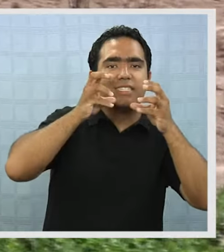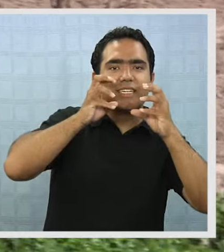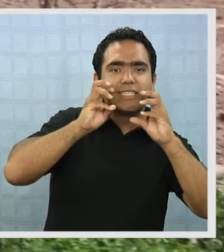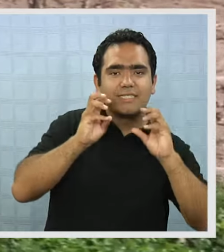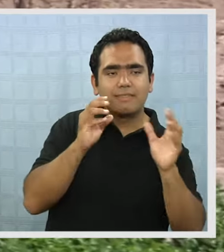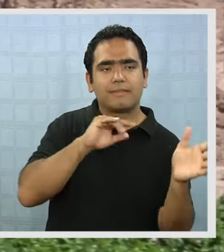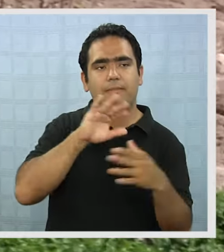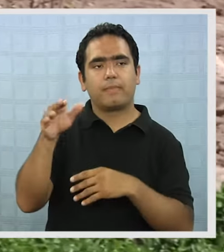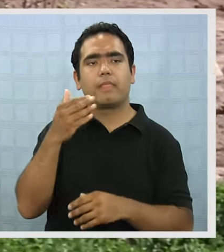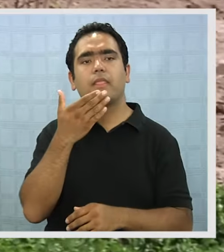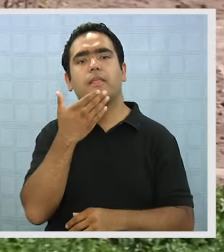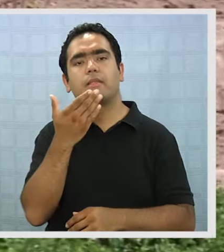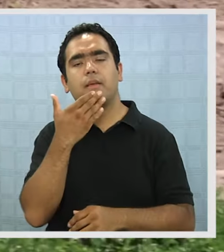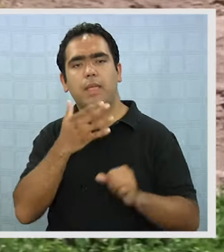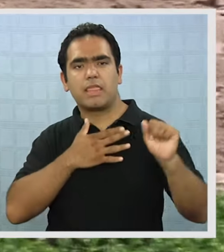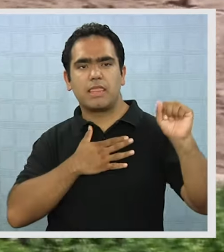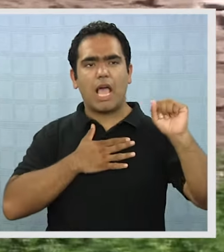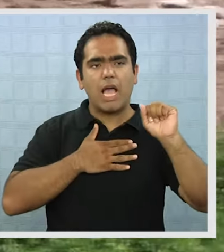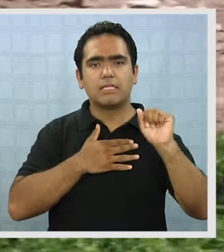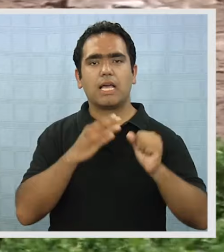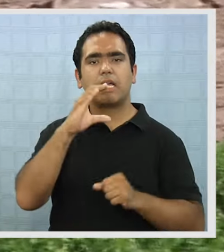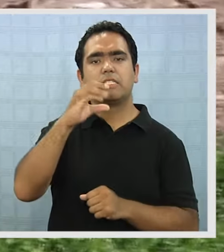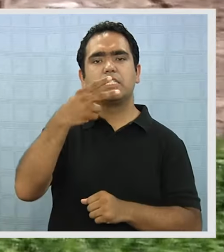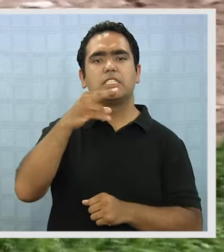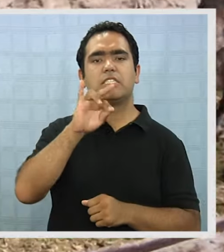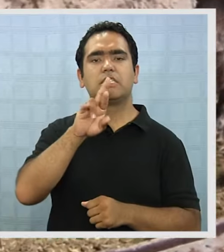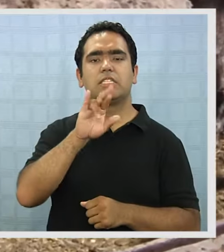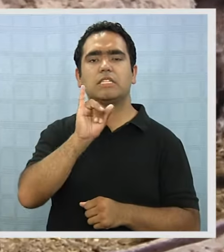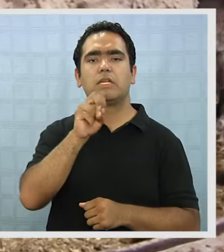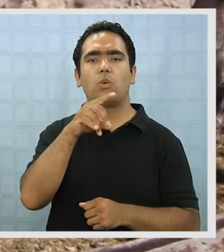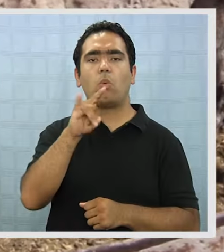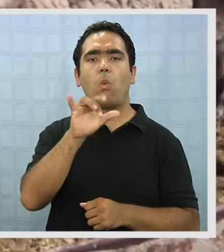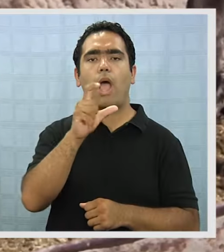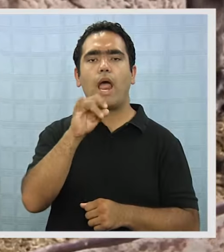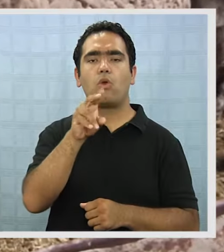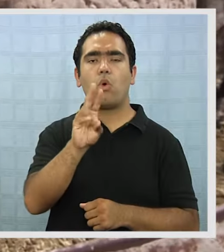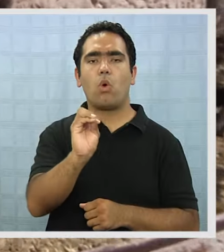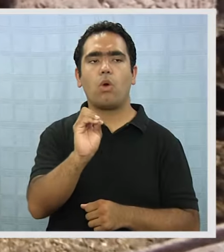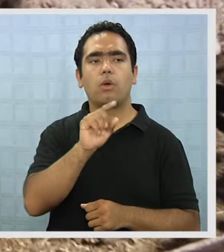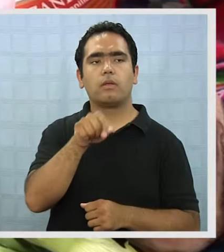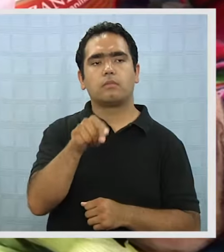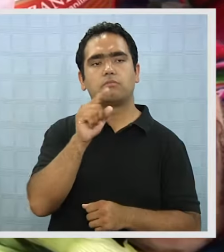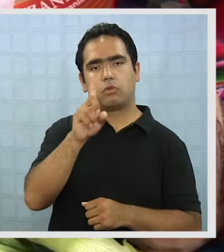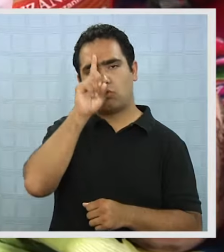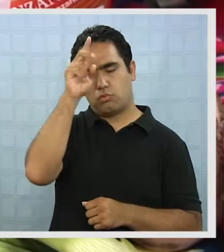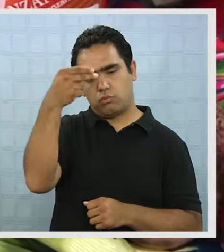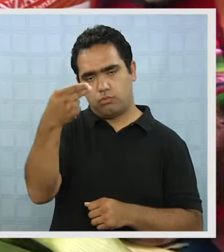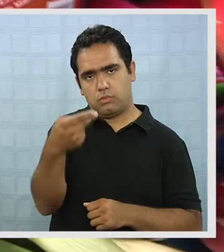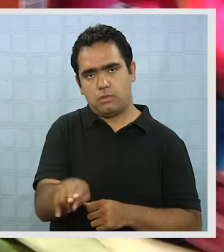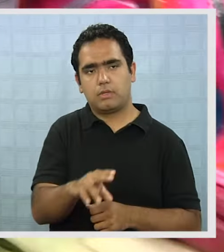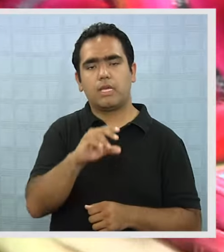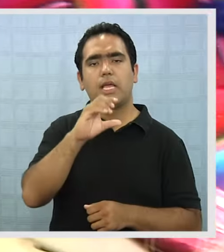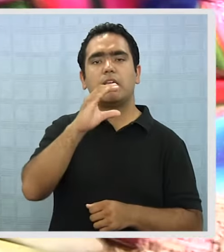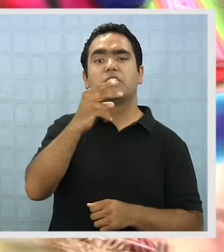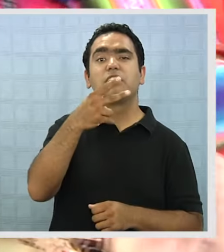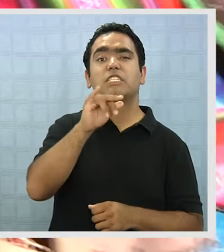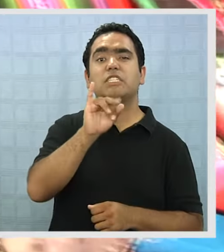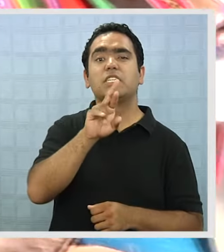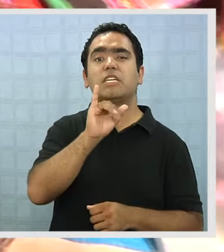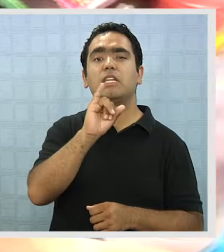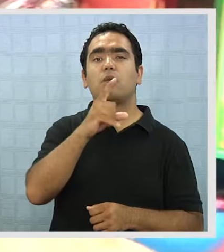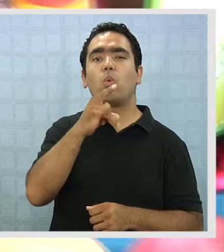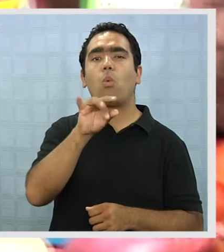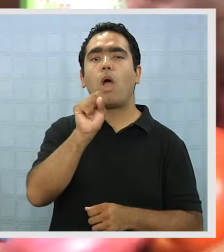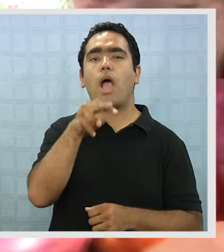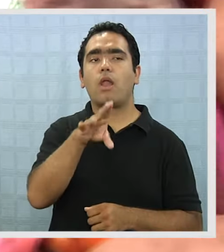tradicionales como el chiriguano, únicas en el país, pertenecen a la tradición de esta comunidad precordillerana. El chiriguano